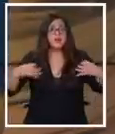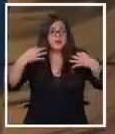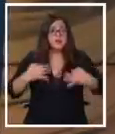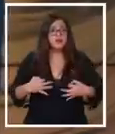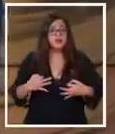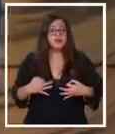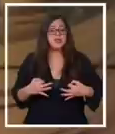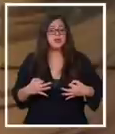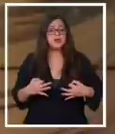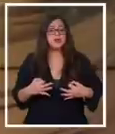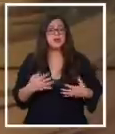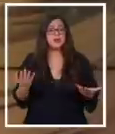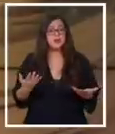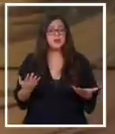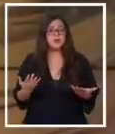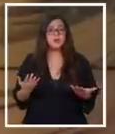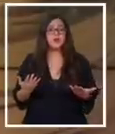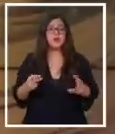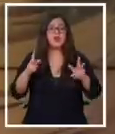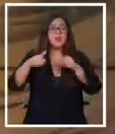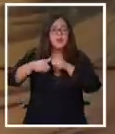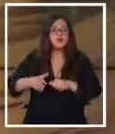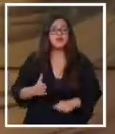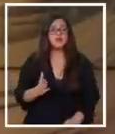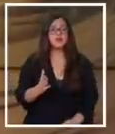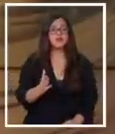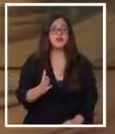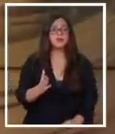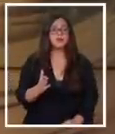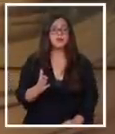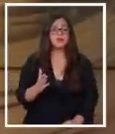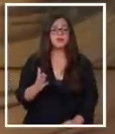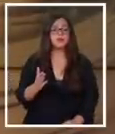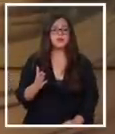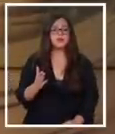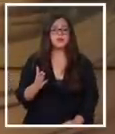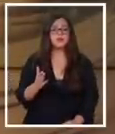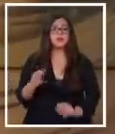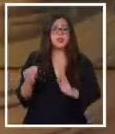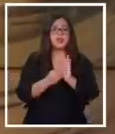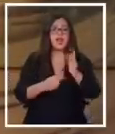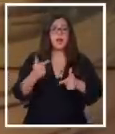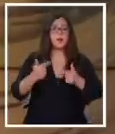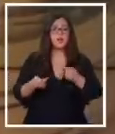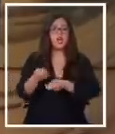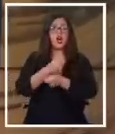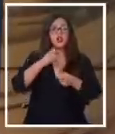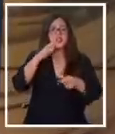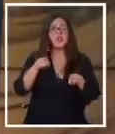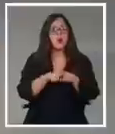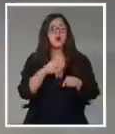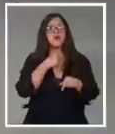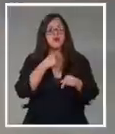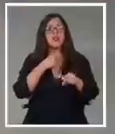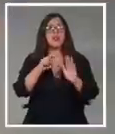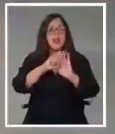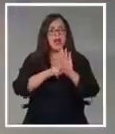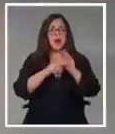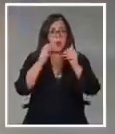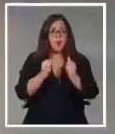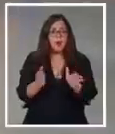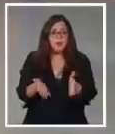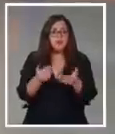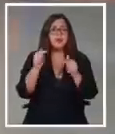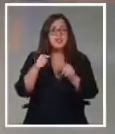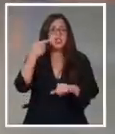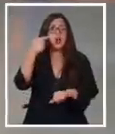ser fiscalmente responsables porque la sustentabilidad de la política económica es la garantía de que las reformas se puedan llevar adelante y